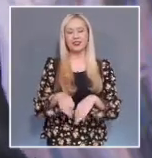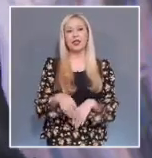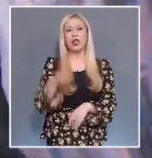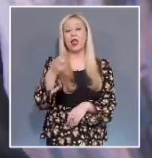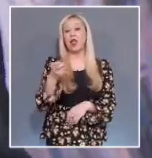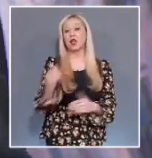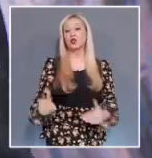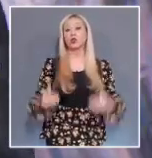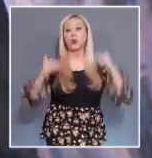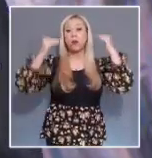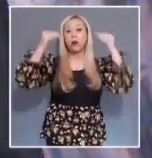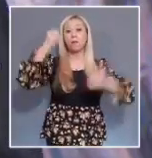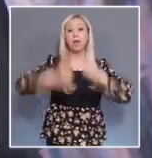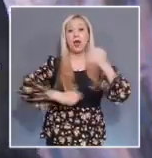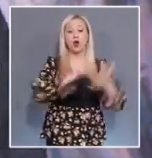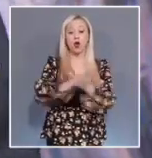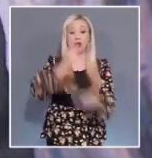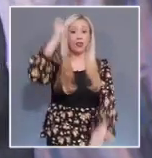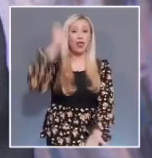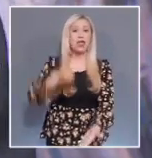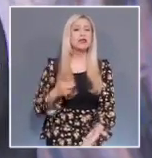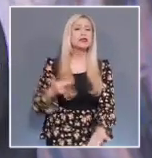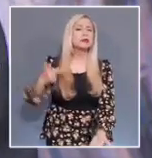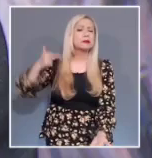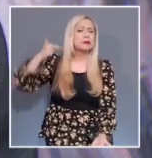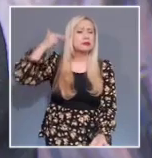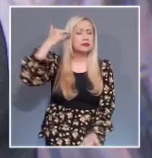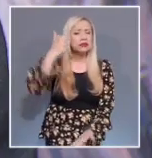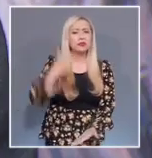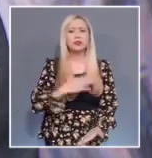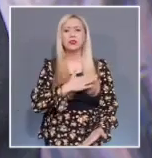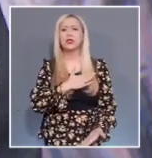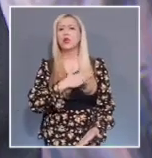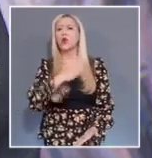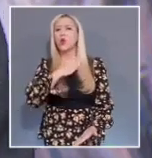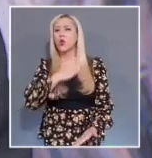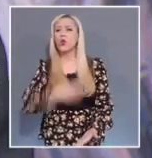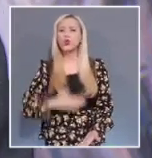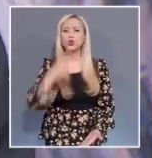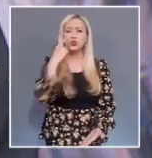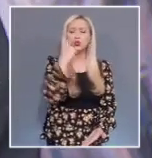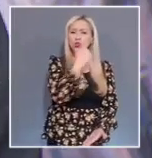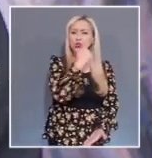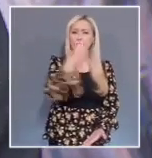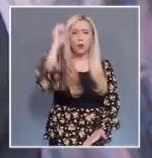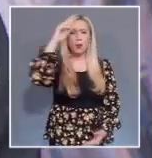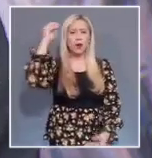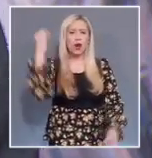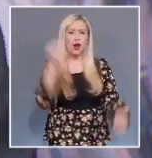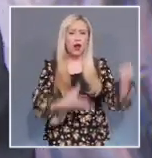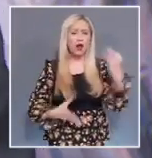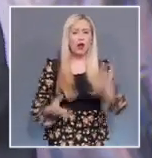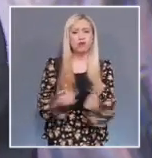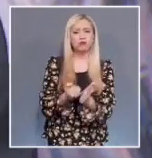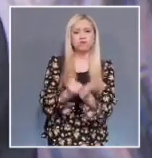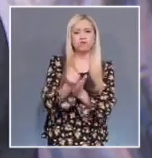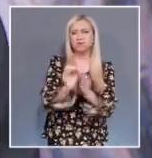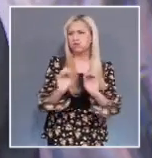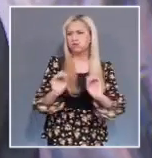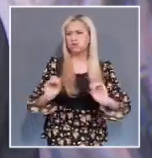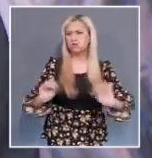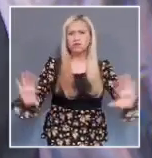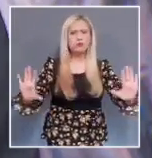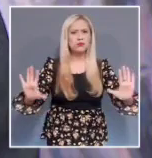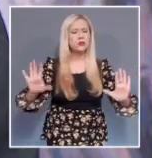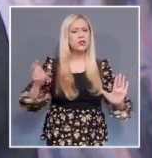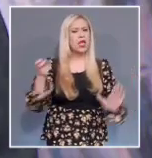pieza fundamental de nuestra democracia, debe ser garante de los derechos fundamentales. Los jueces, desempeñando